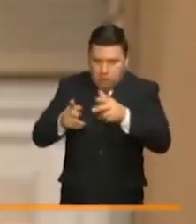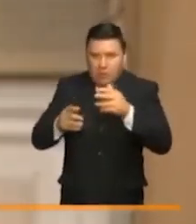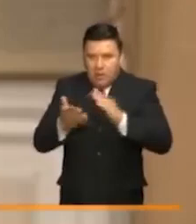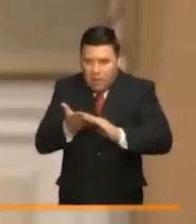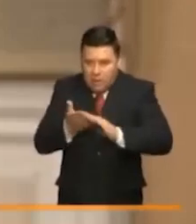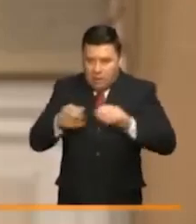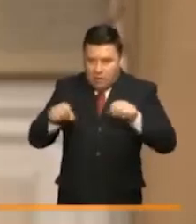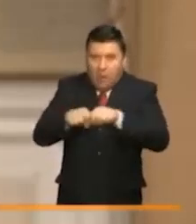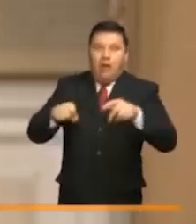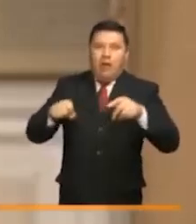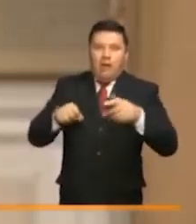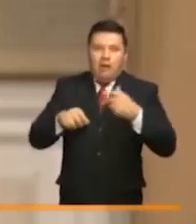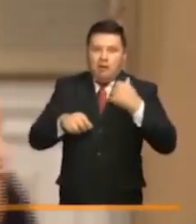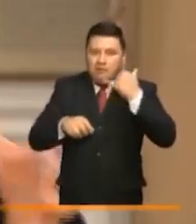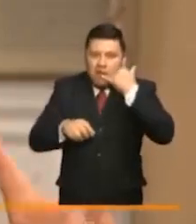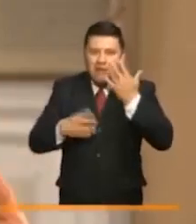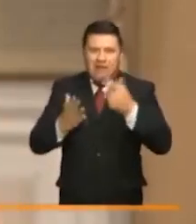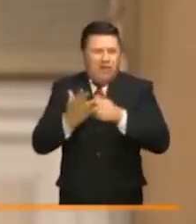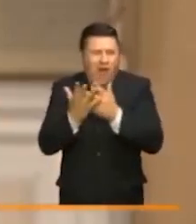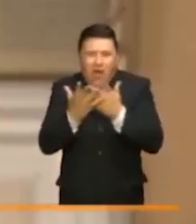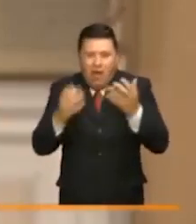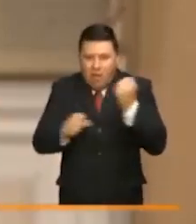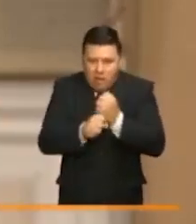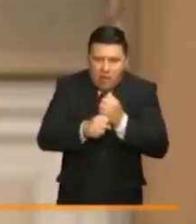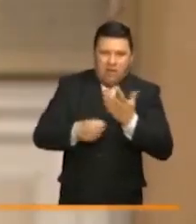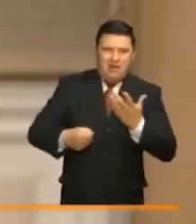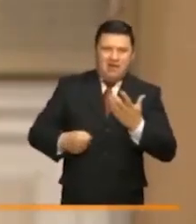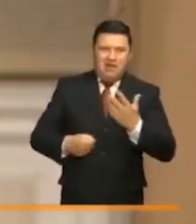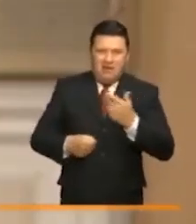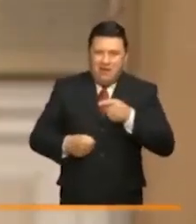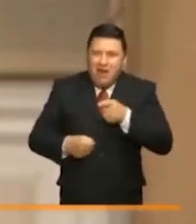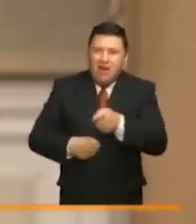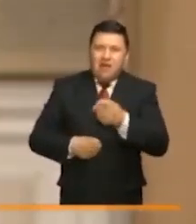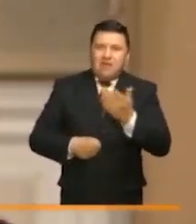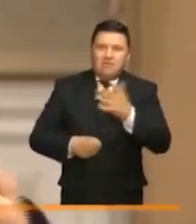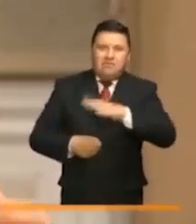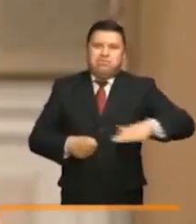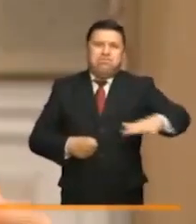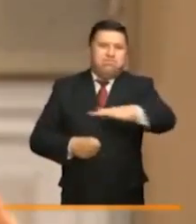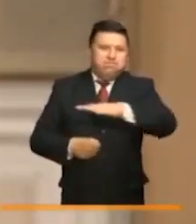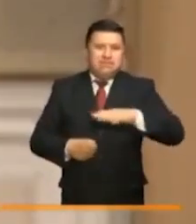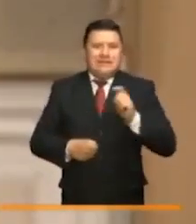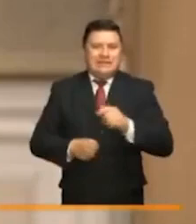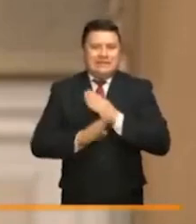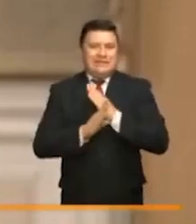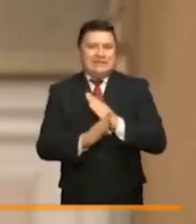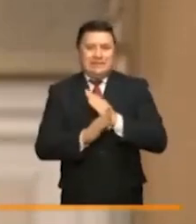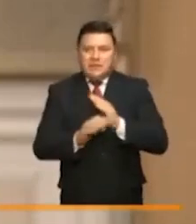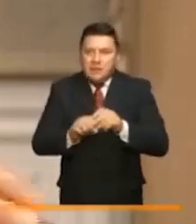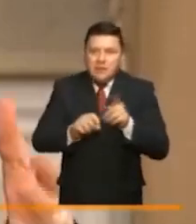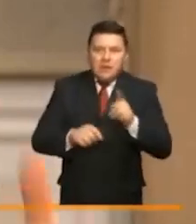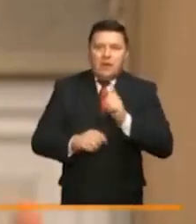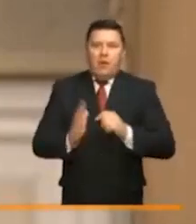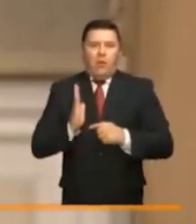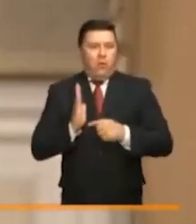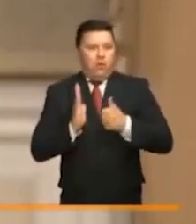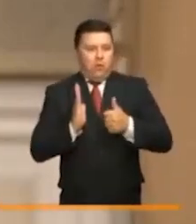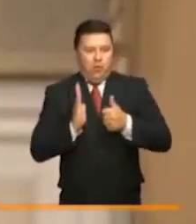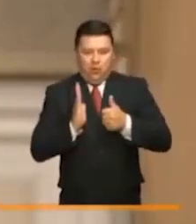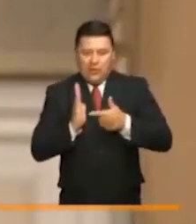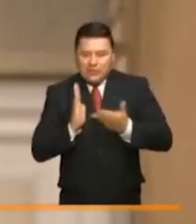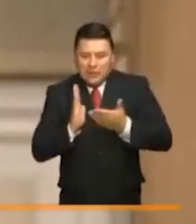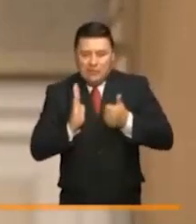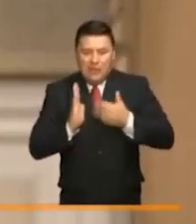personas operativas en campo, siguiendo todas las requerimientos de sanidad, pues van a estar asegurándose que mantengamos